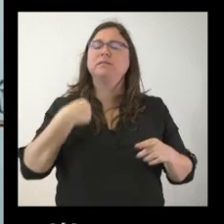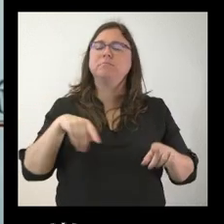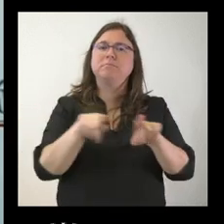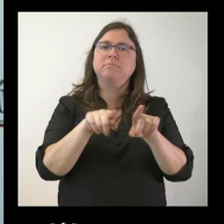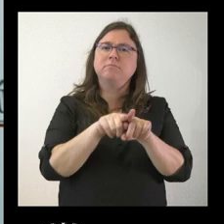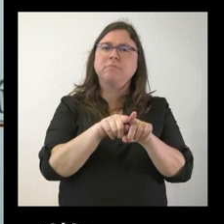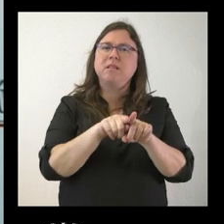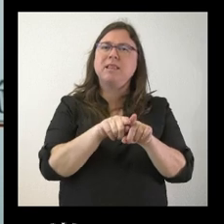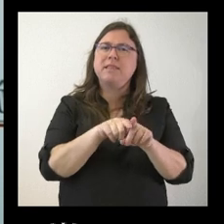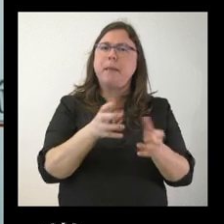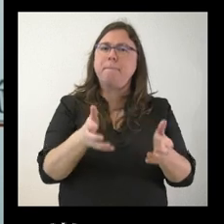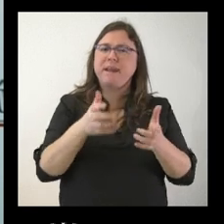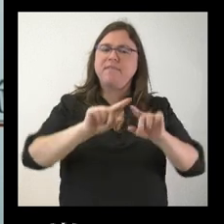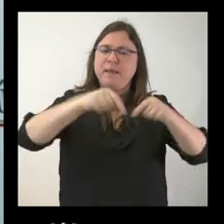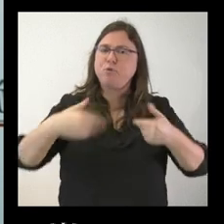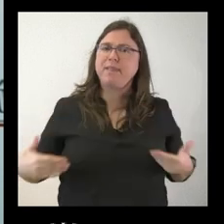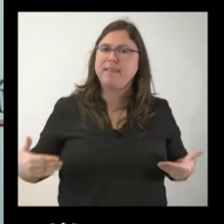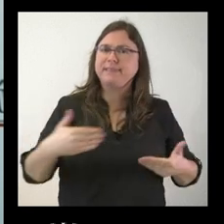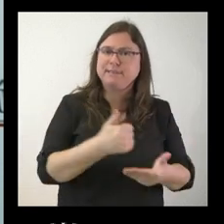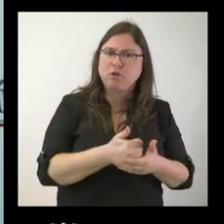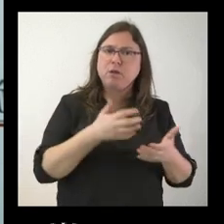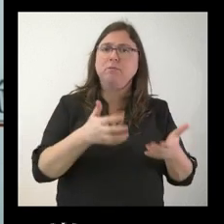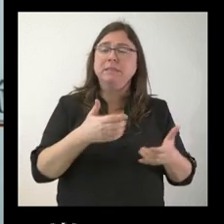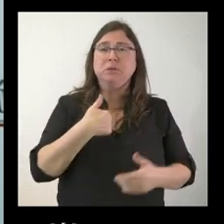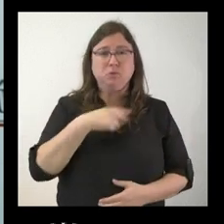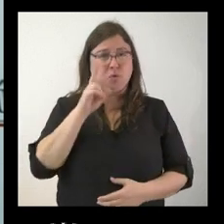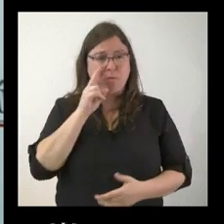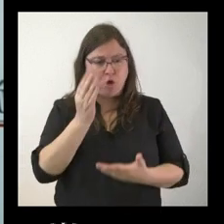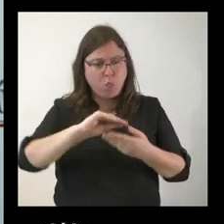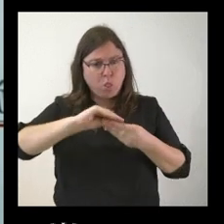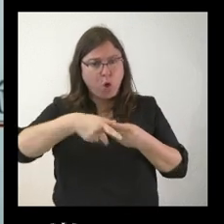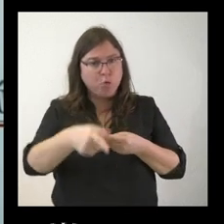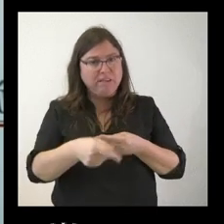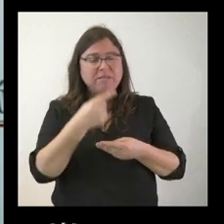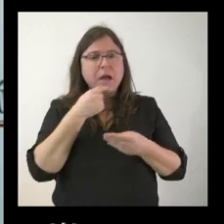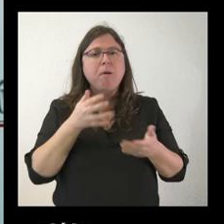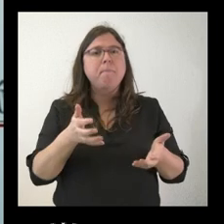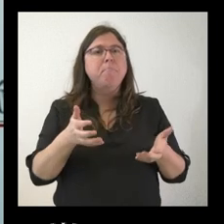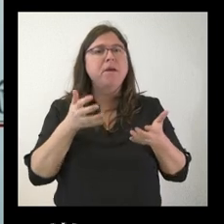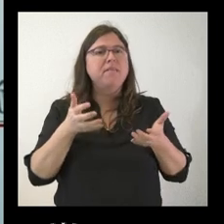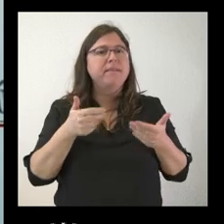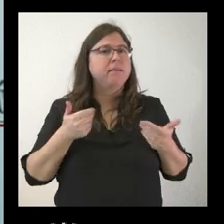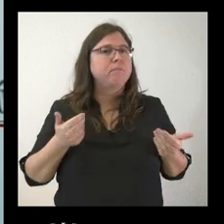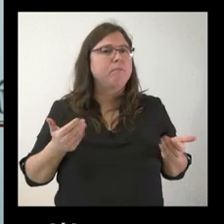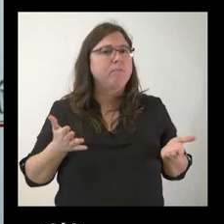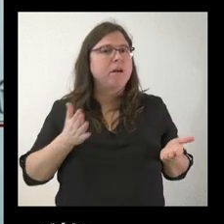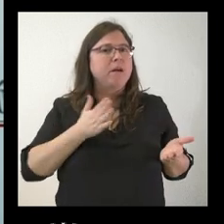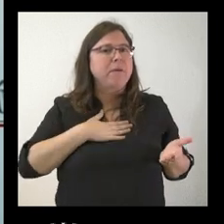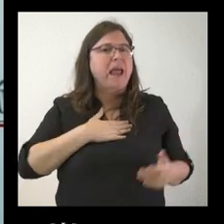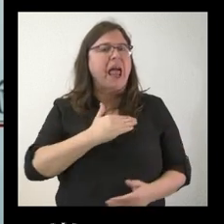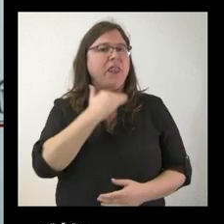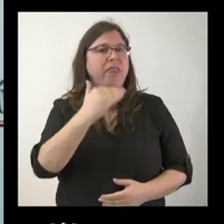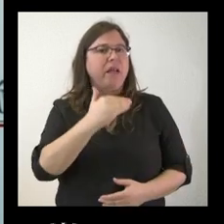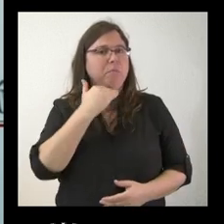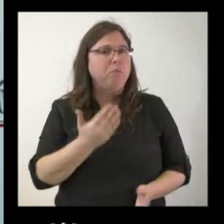Castilla y león dicen que beneficia a todas las provincias y yo viendo el documento no veo qué beneficio trae para Zamora